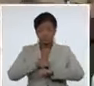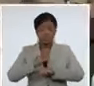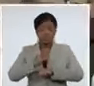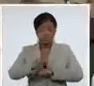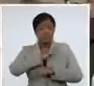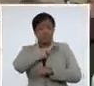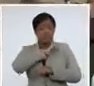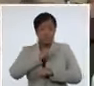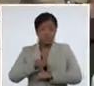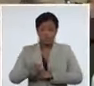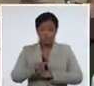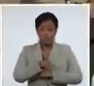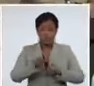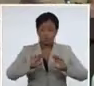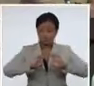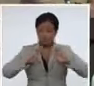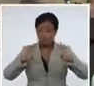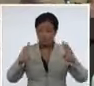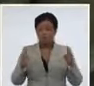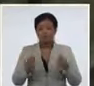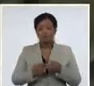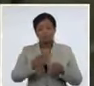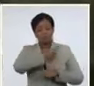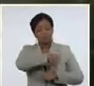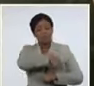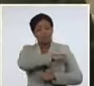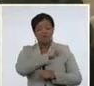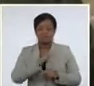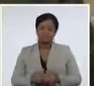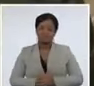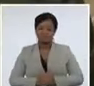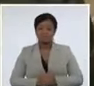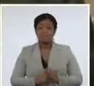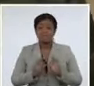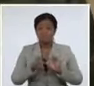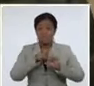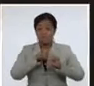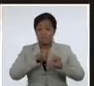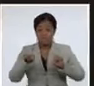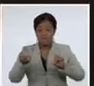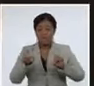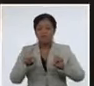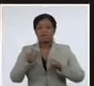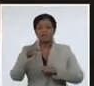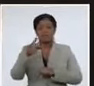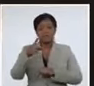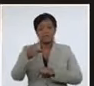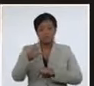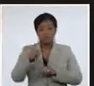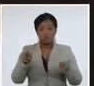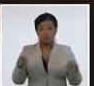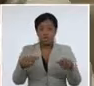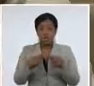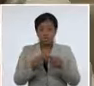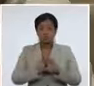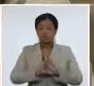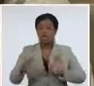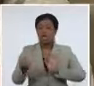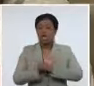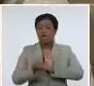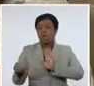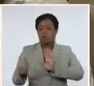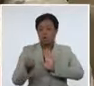también de todo nuestro pueblo. A propósito de este tema, el segundo pleno aprobó el programa para